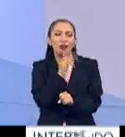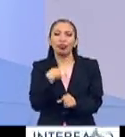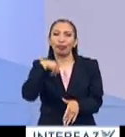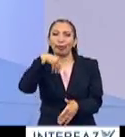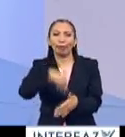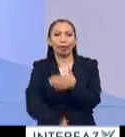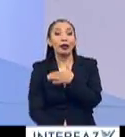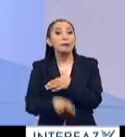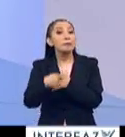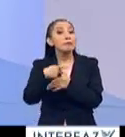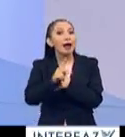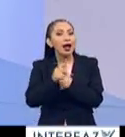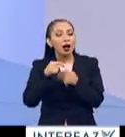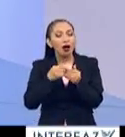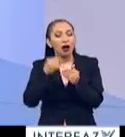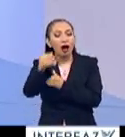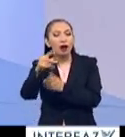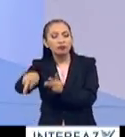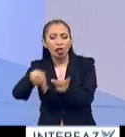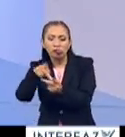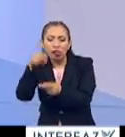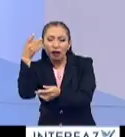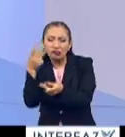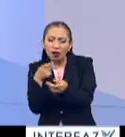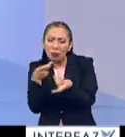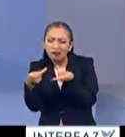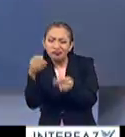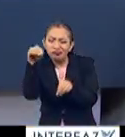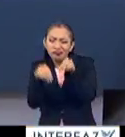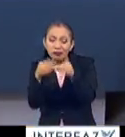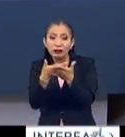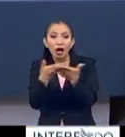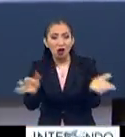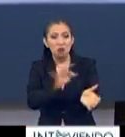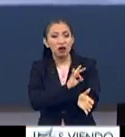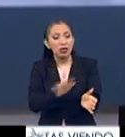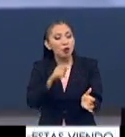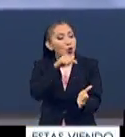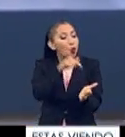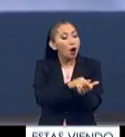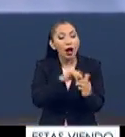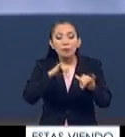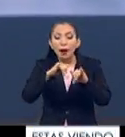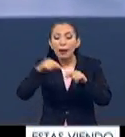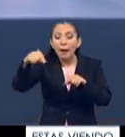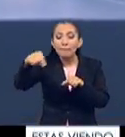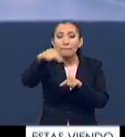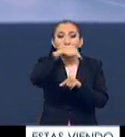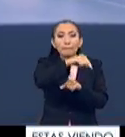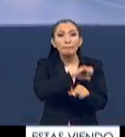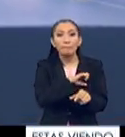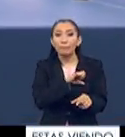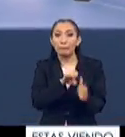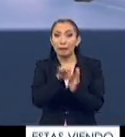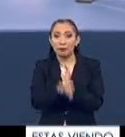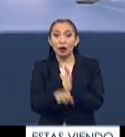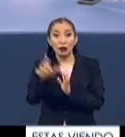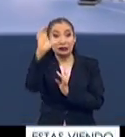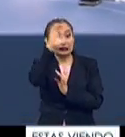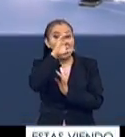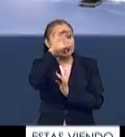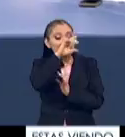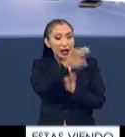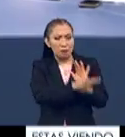rotundamente, pero llevó a perfeccionarlos y ahora todos nos podemos ubicar en el espacio, por ejemplo. Es decir, la